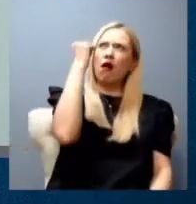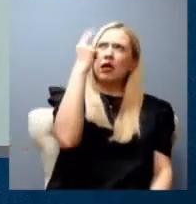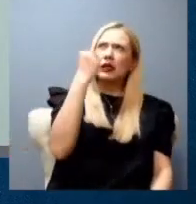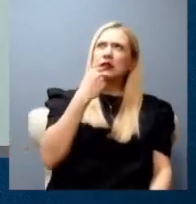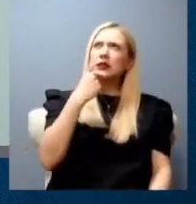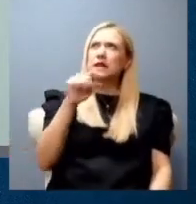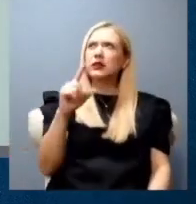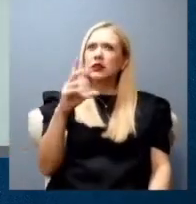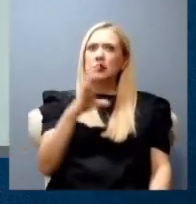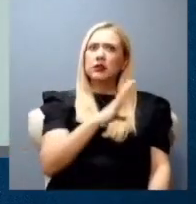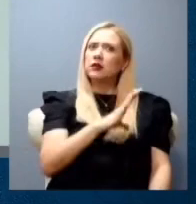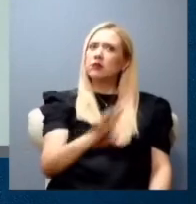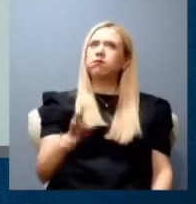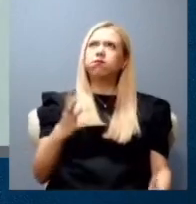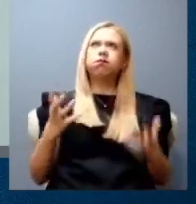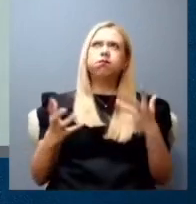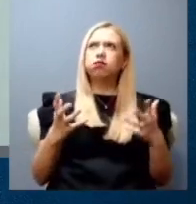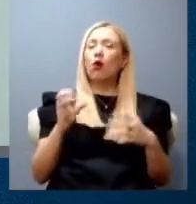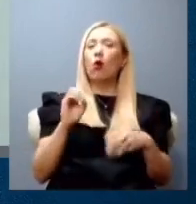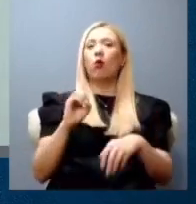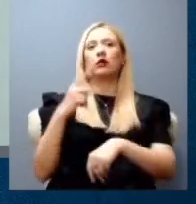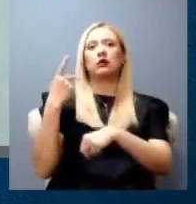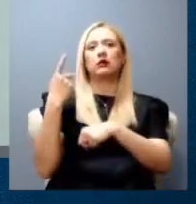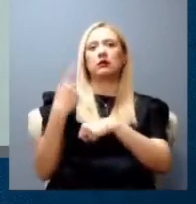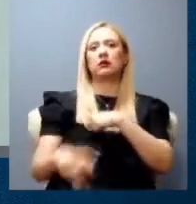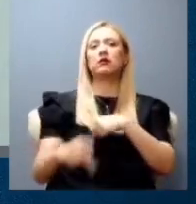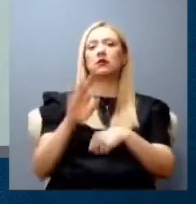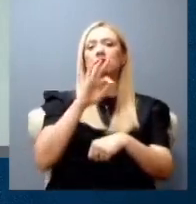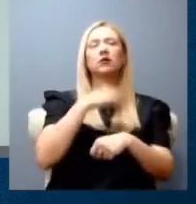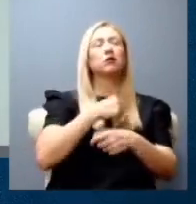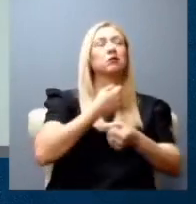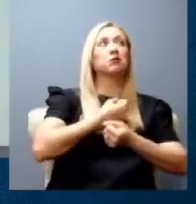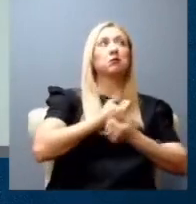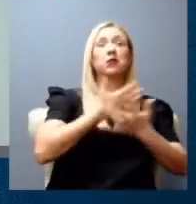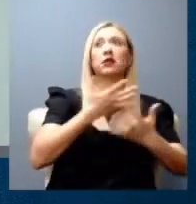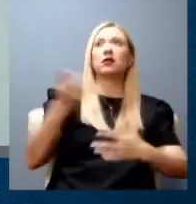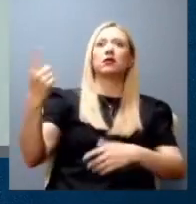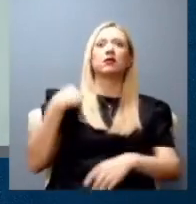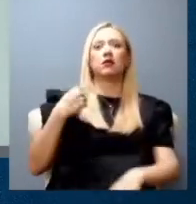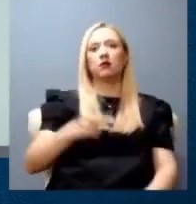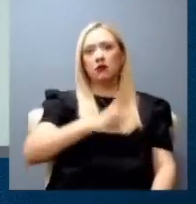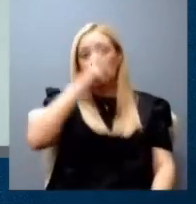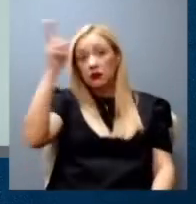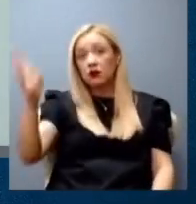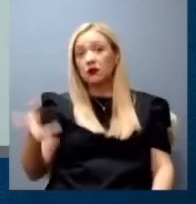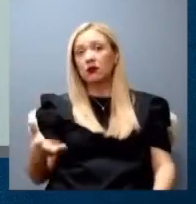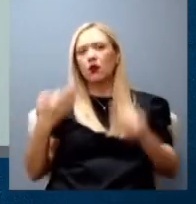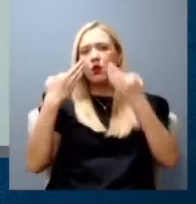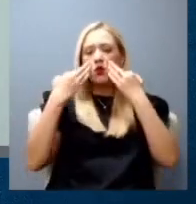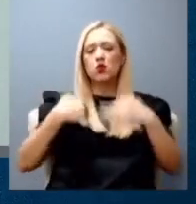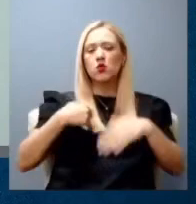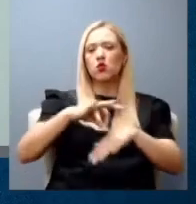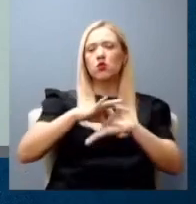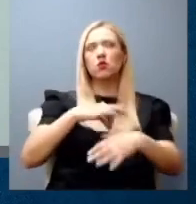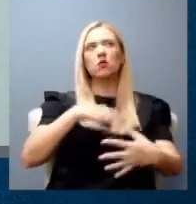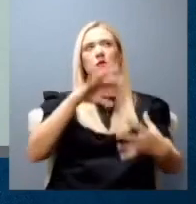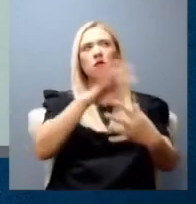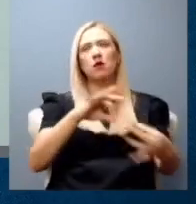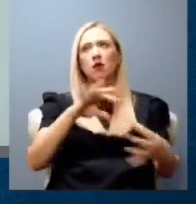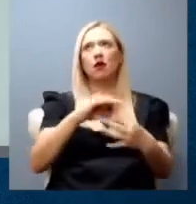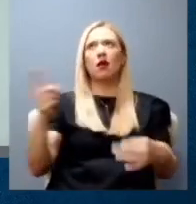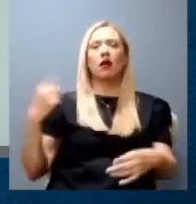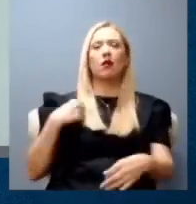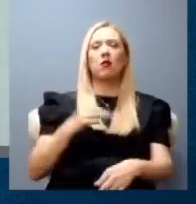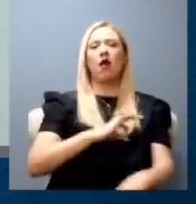las víctimas. Es peligroso incluso para ellas en algún momento ir a testimoniar y a dar cuenta de algún tipo de